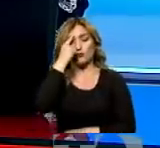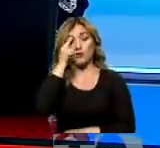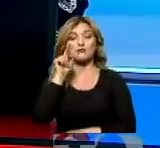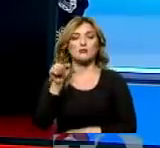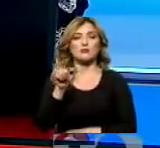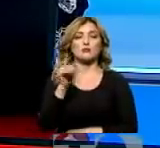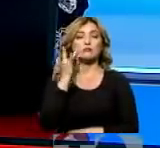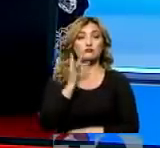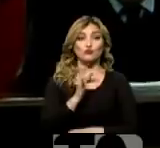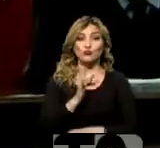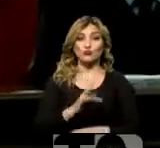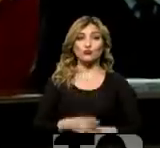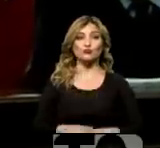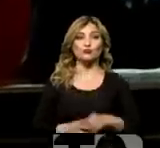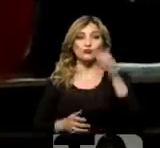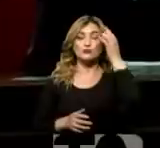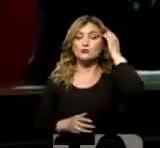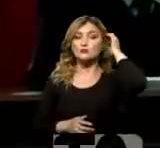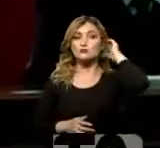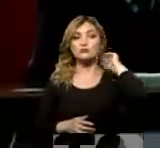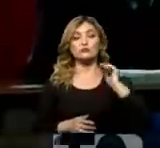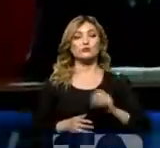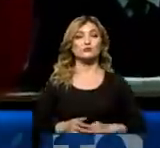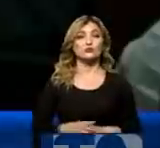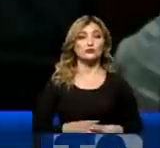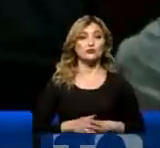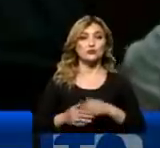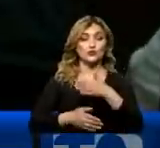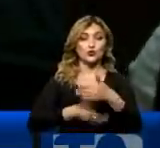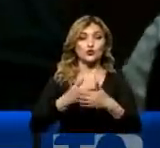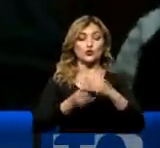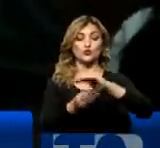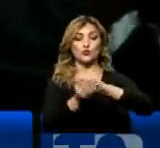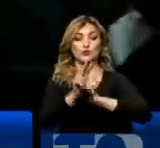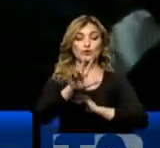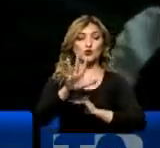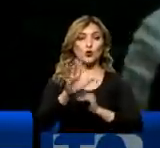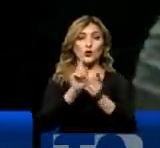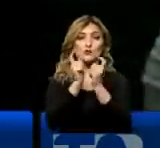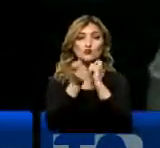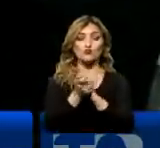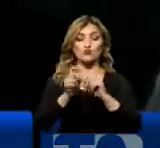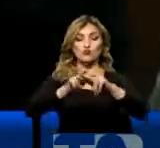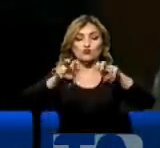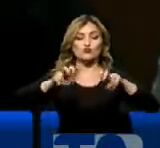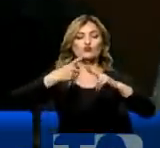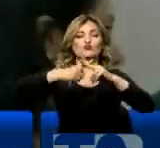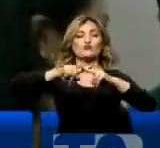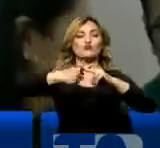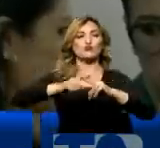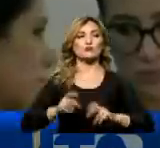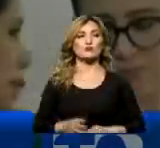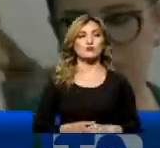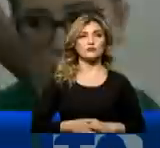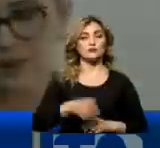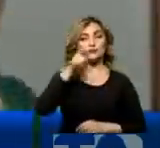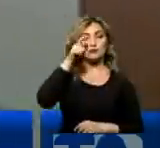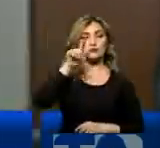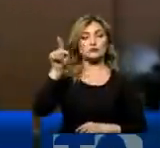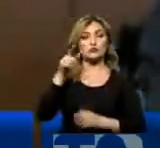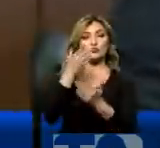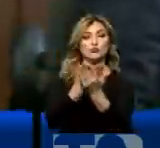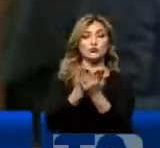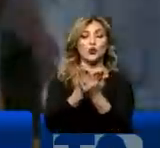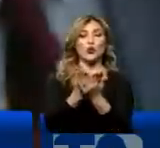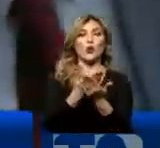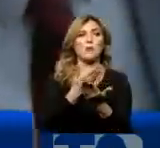la atención. Muchas cosas han cambiado en el caso Sobornos desde que en esta sala arrancó el juicio, cuando la fiscalía expuso